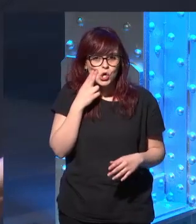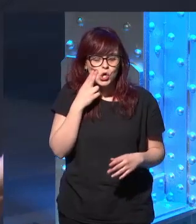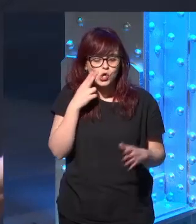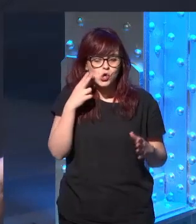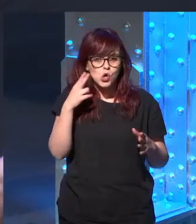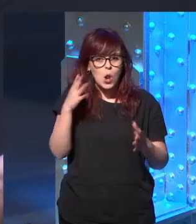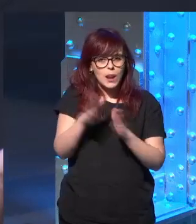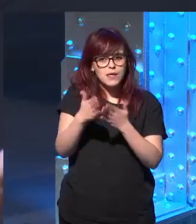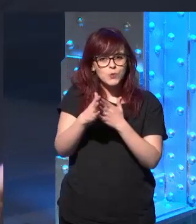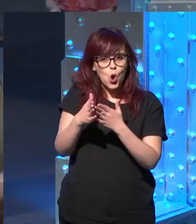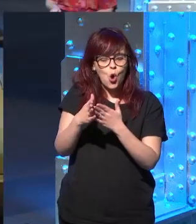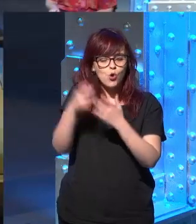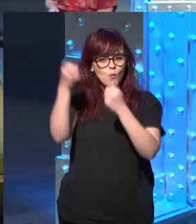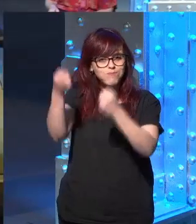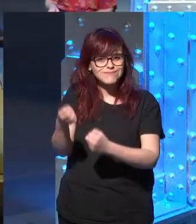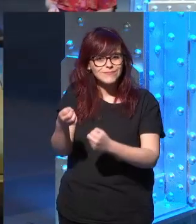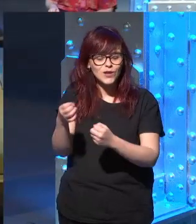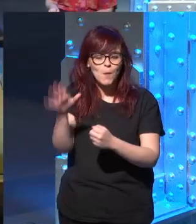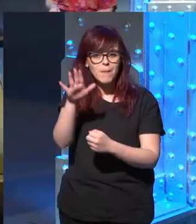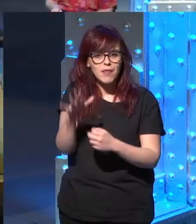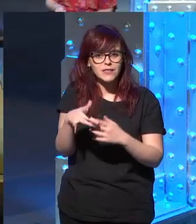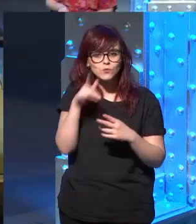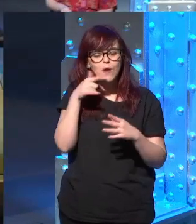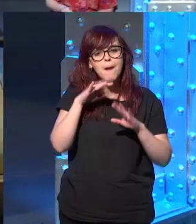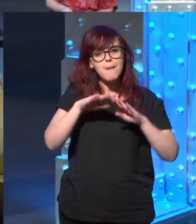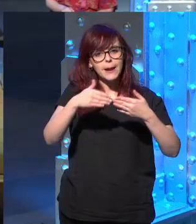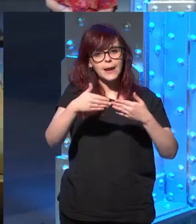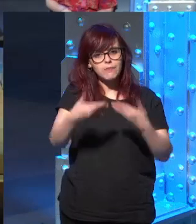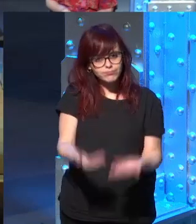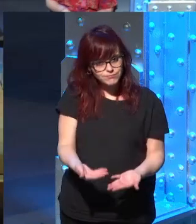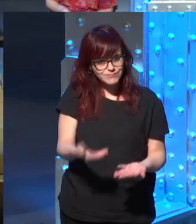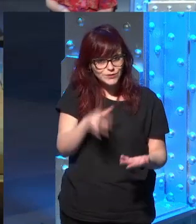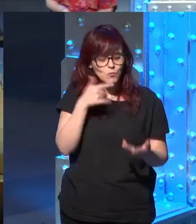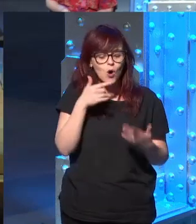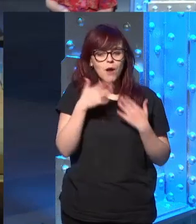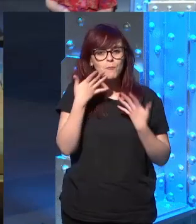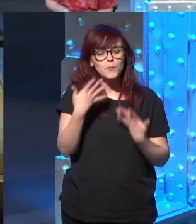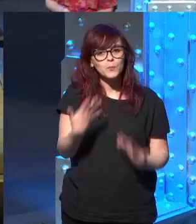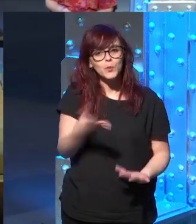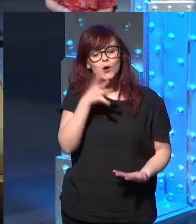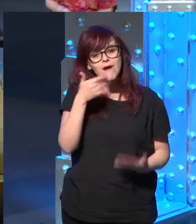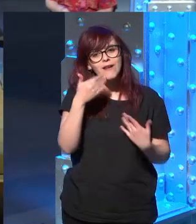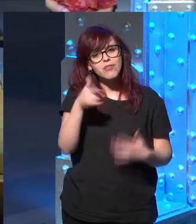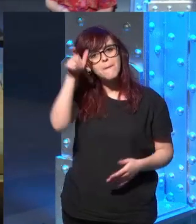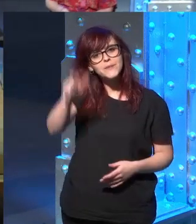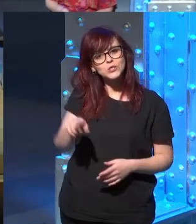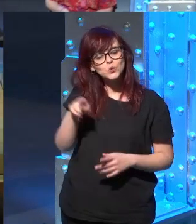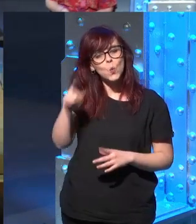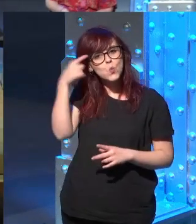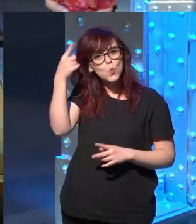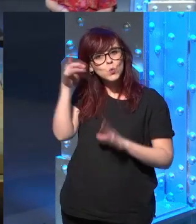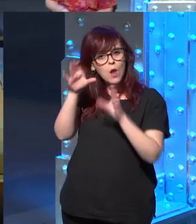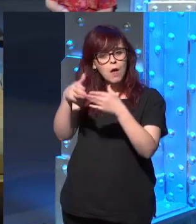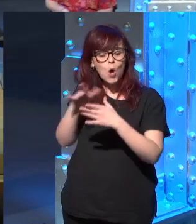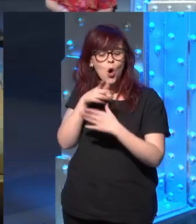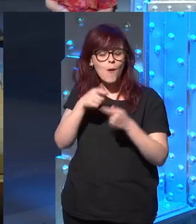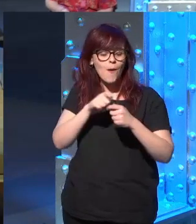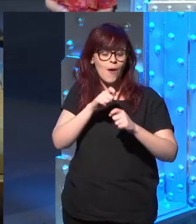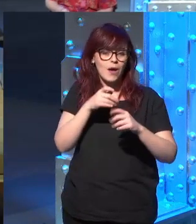libros. Se rompe una barrera, claro, que existía antes. Y eso es muy importante porque como hay poco espacio cultural en los medios, muy